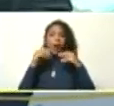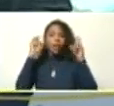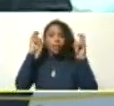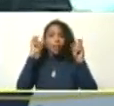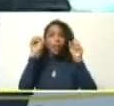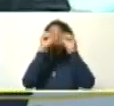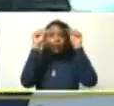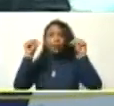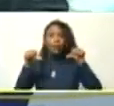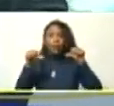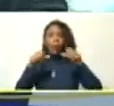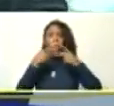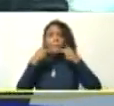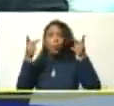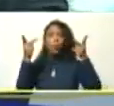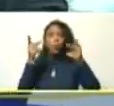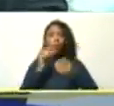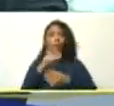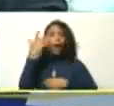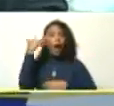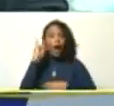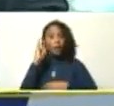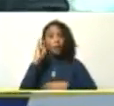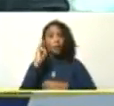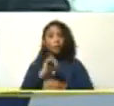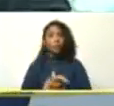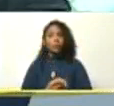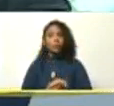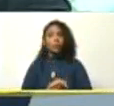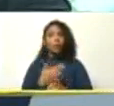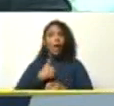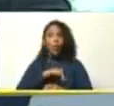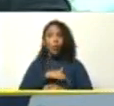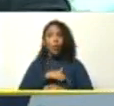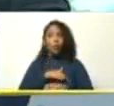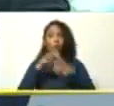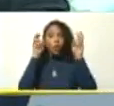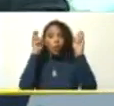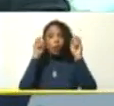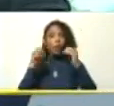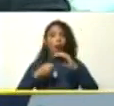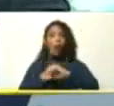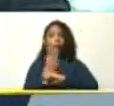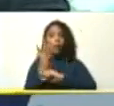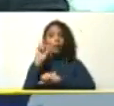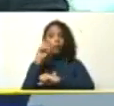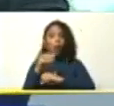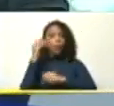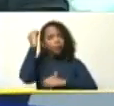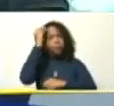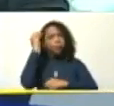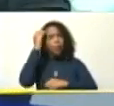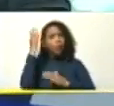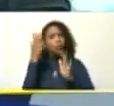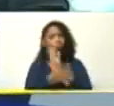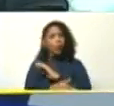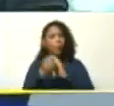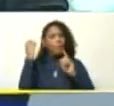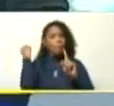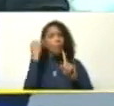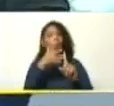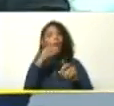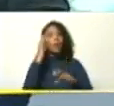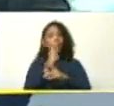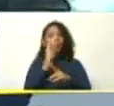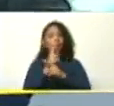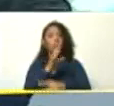de medios públicos que hay, que existen en nuestra región Alba, también reflexionar sobre el impacto de las redes sociales en